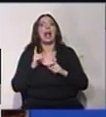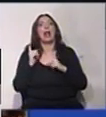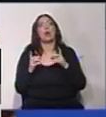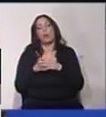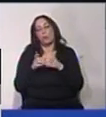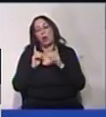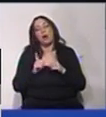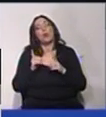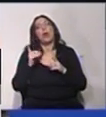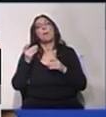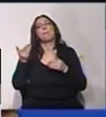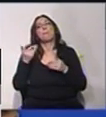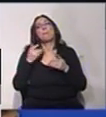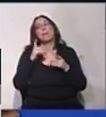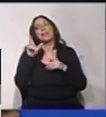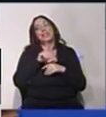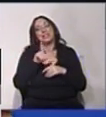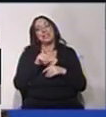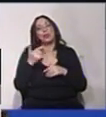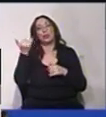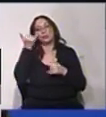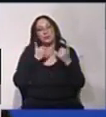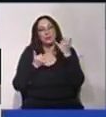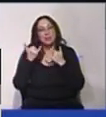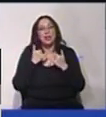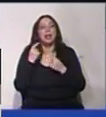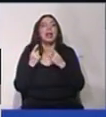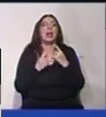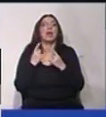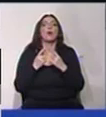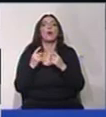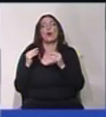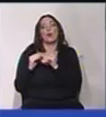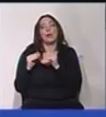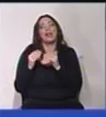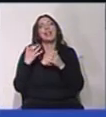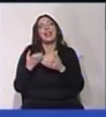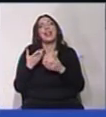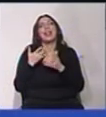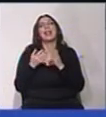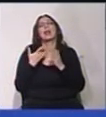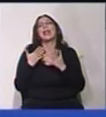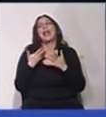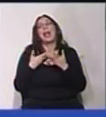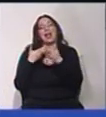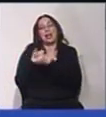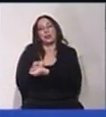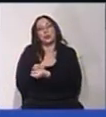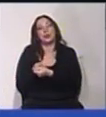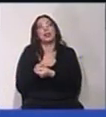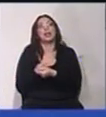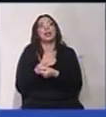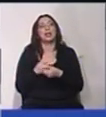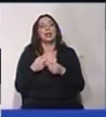propuestas de algunos liceos que nos han llamado y algunos colegas que quieren asesorías. Entonces vamos a ir, inclusive